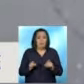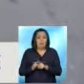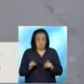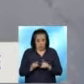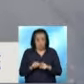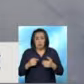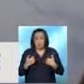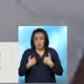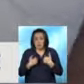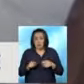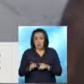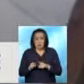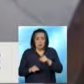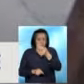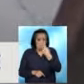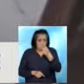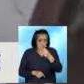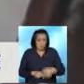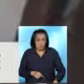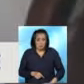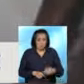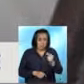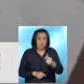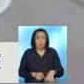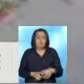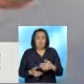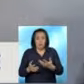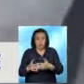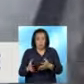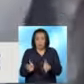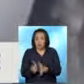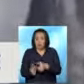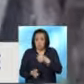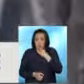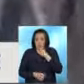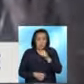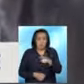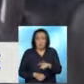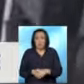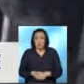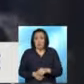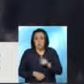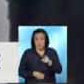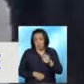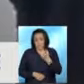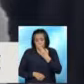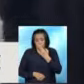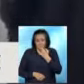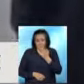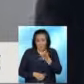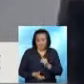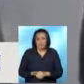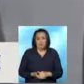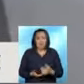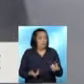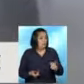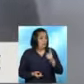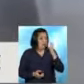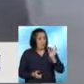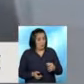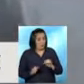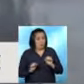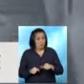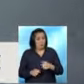que buscan calmar la sed. Miren este perrito con un balde en el hocico. Así lo demuestra este tierno animalito, que aunque usted no lo crea,